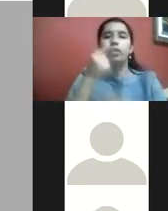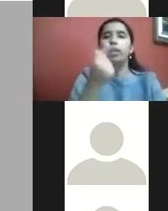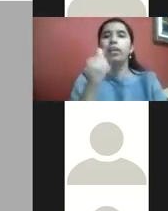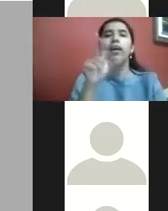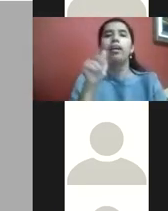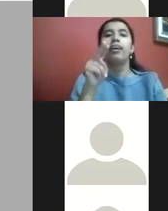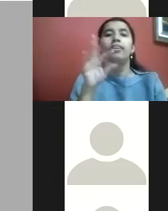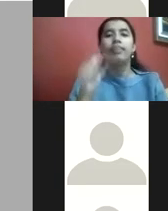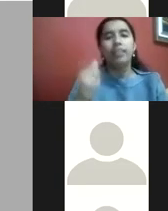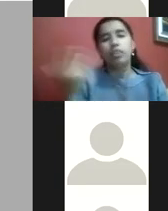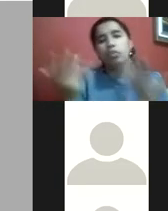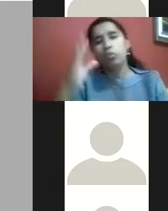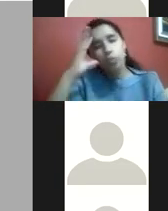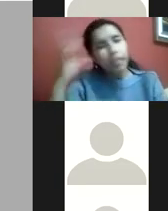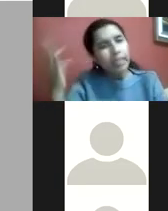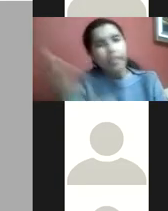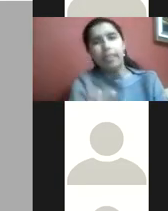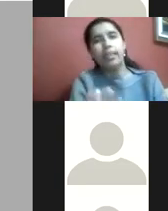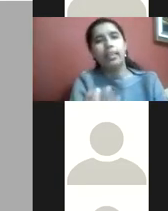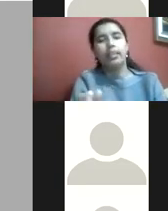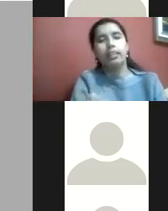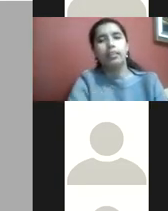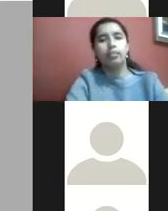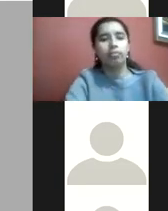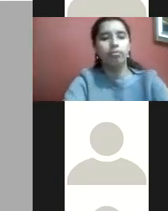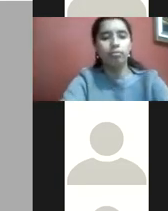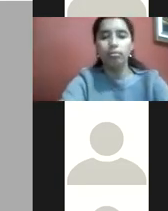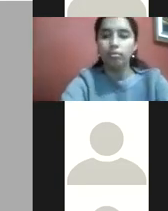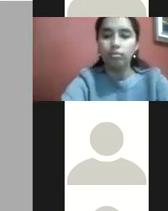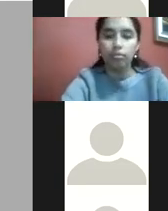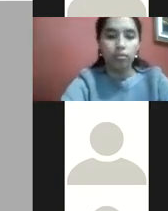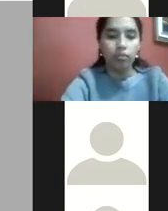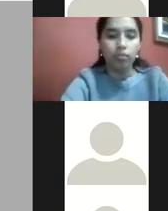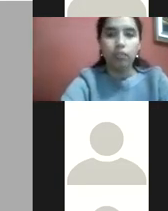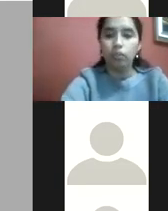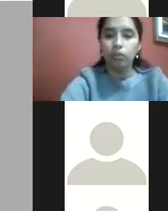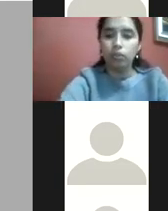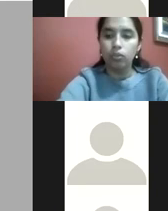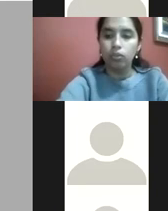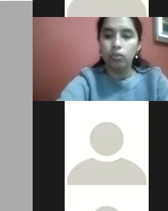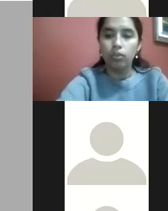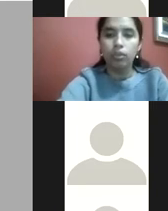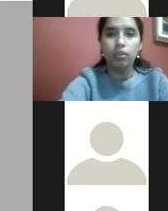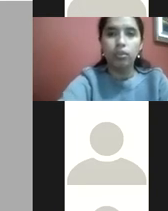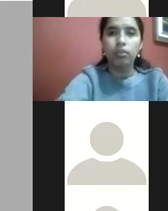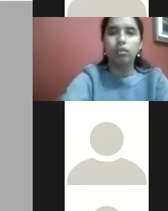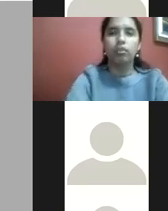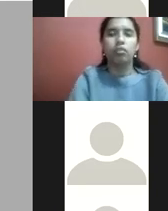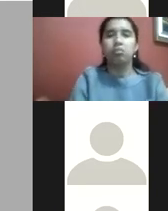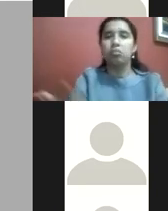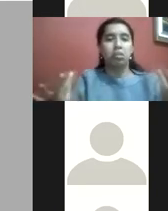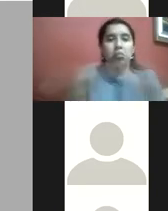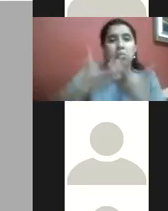creencia, o simplemente es lo que se arrojó de los datos, pero no tenemos con qué contrastarlo, por decirlo